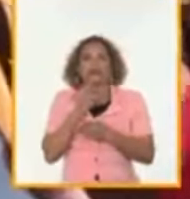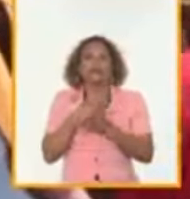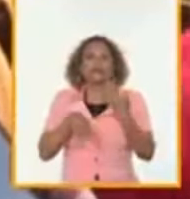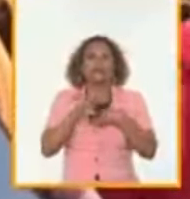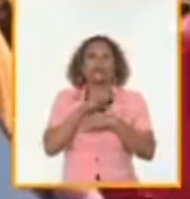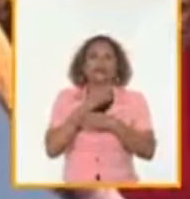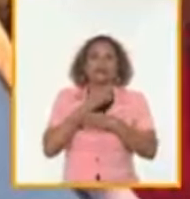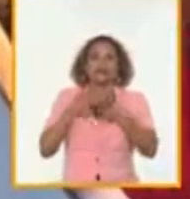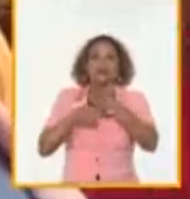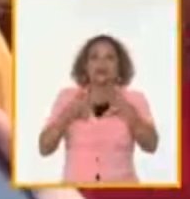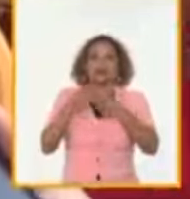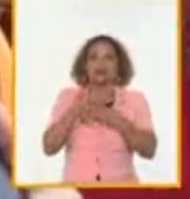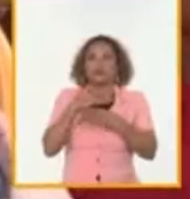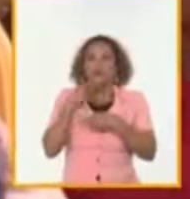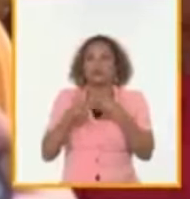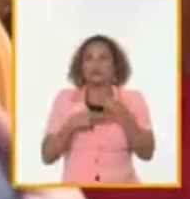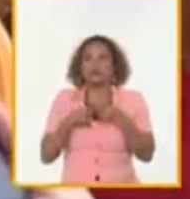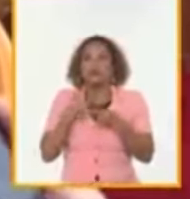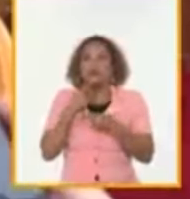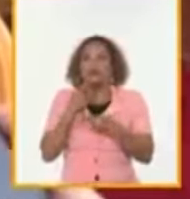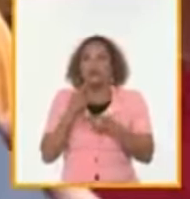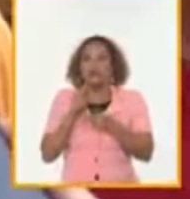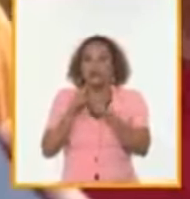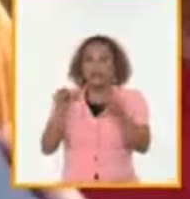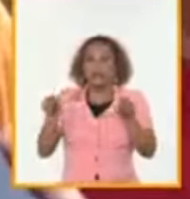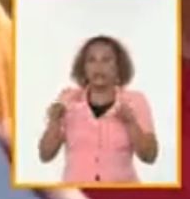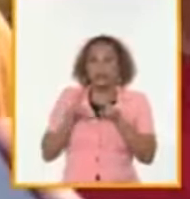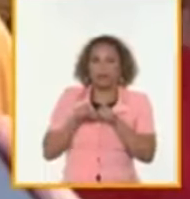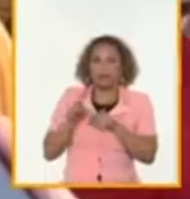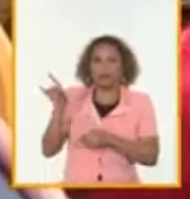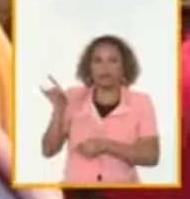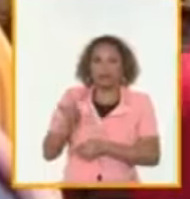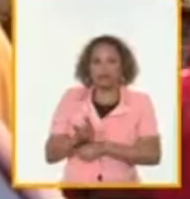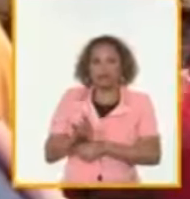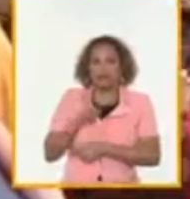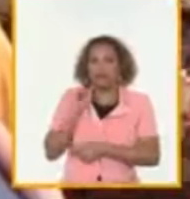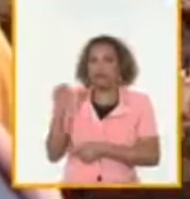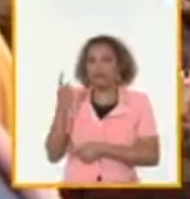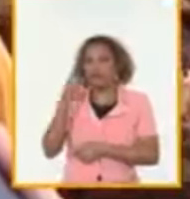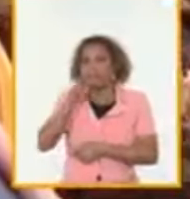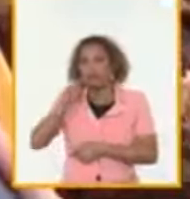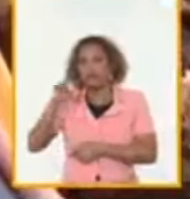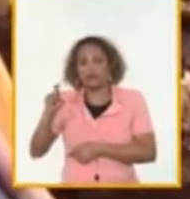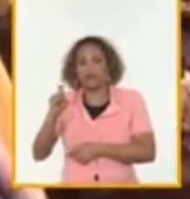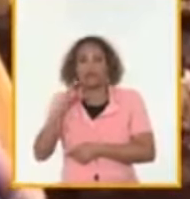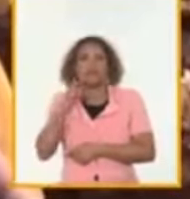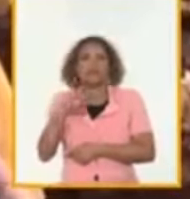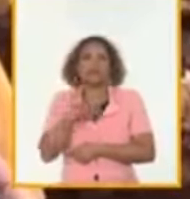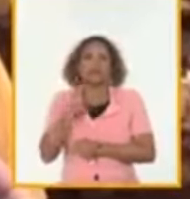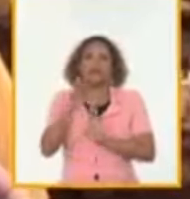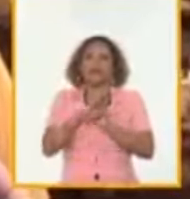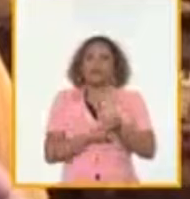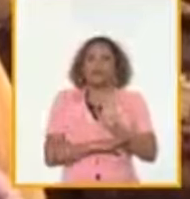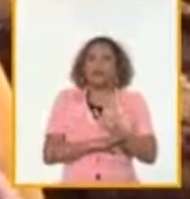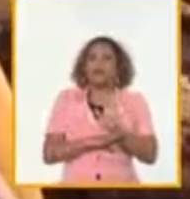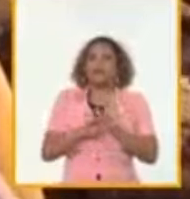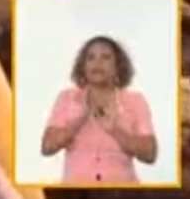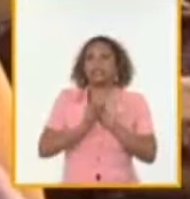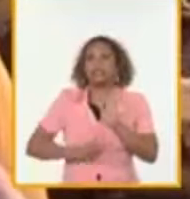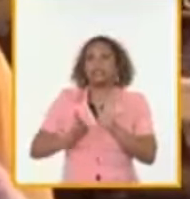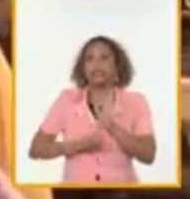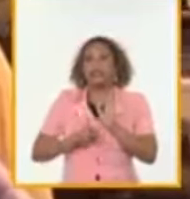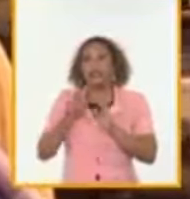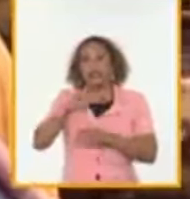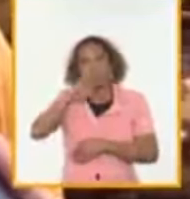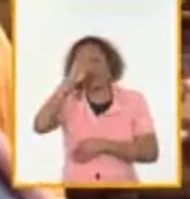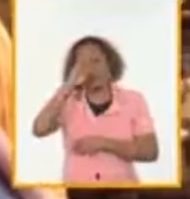a la ejecución de un número de parques en todo el país No solamente en villaclara con un programa de generación que el país está cambiando de la